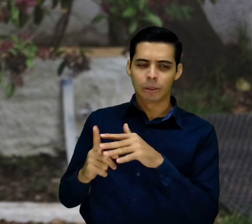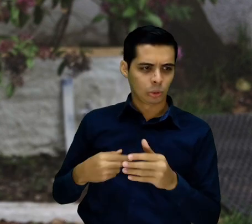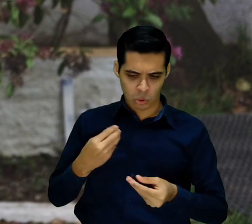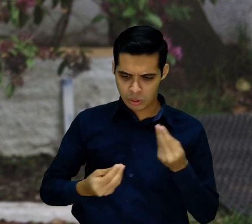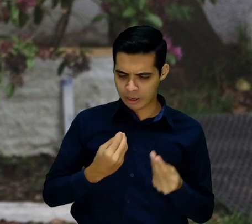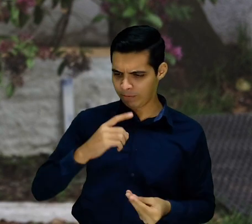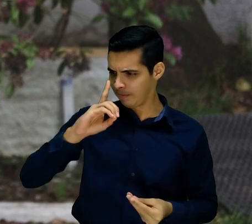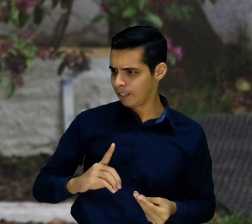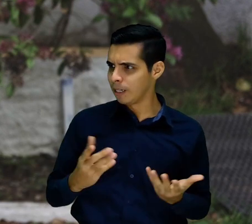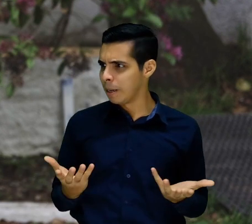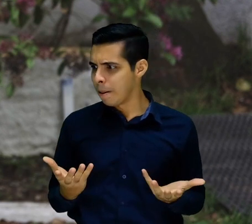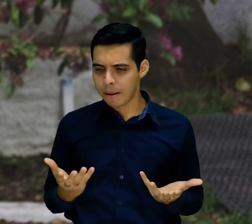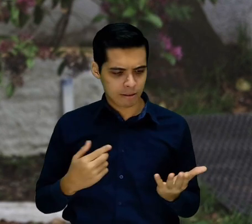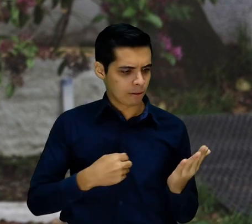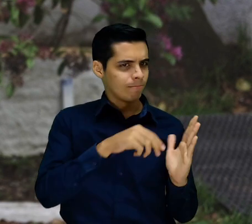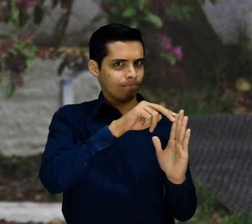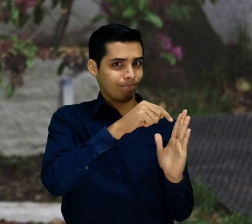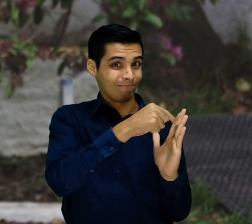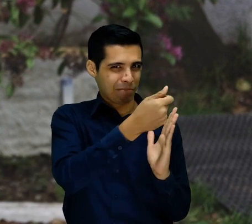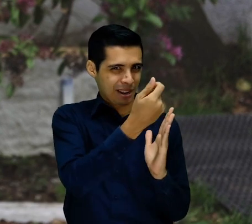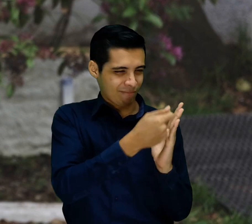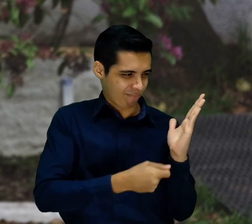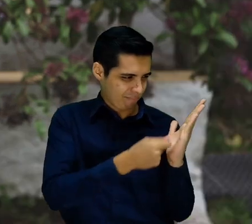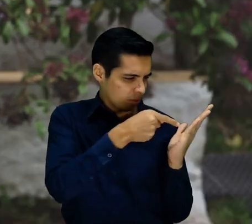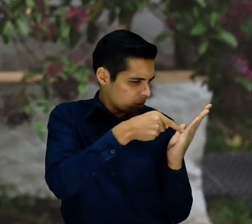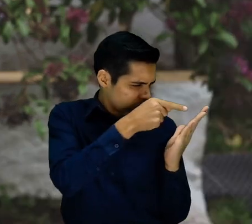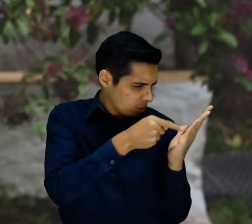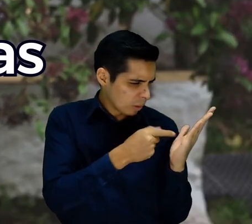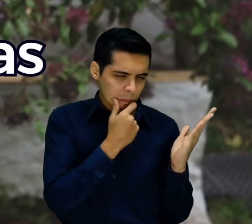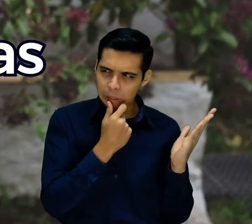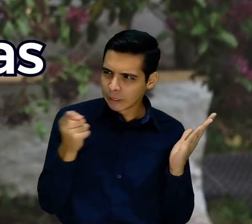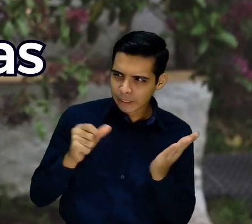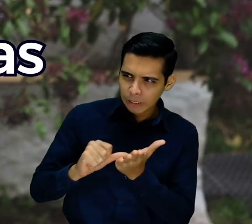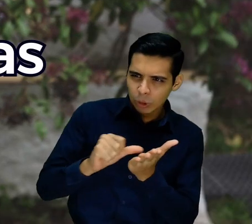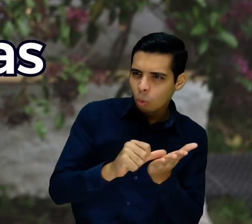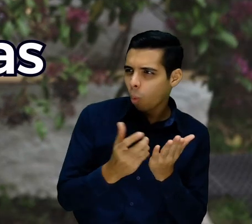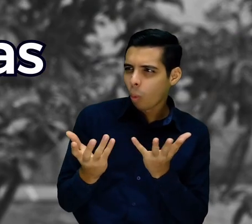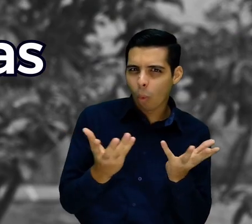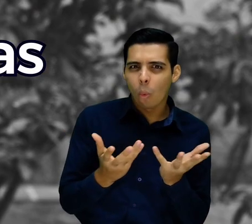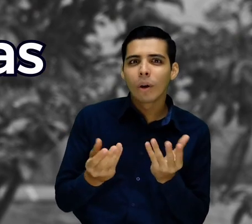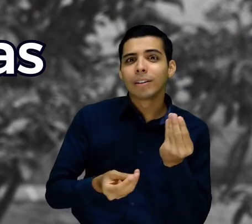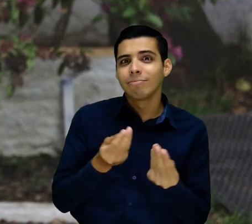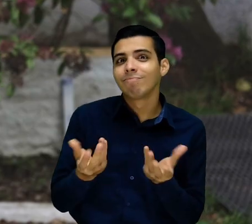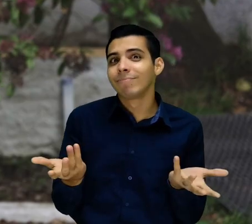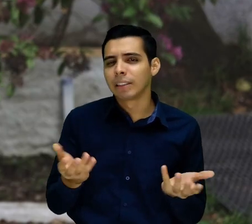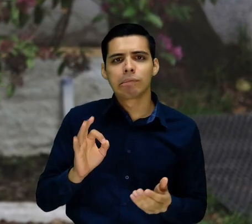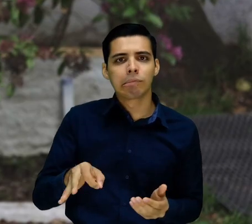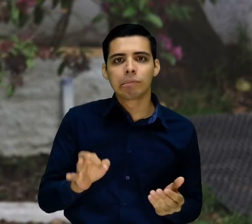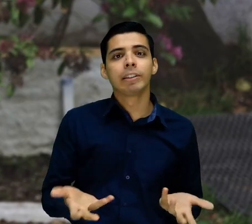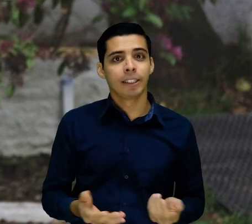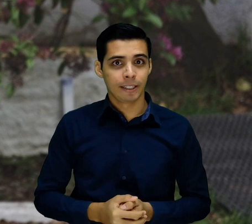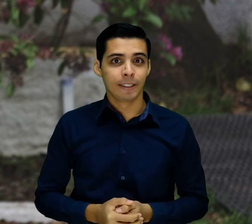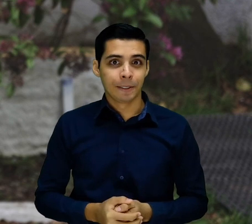debemos actuar y decidir con cabeza fría y claramente con presupuesto en mano, allí es donde nuestras finanzas se ven comprometidas, casi siempre. Y más aún